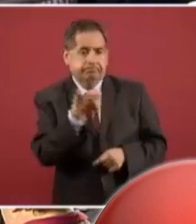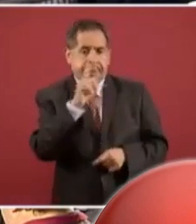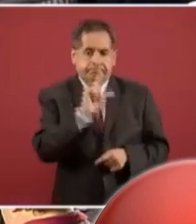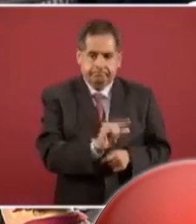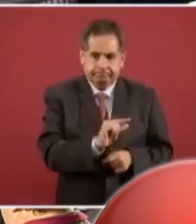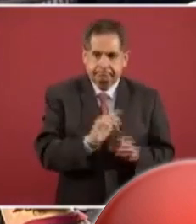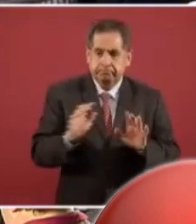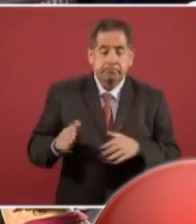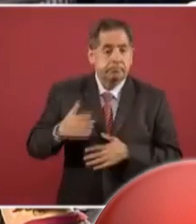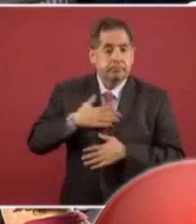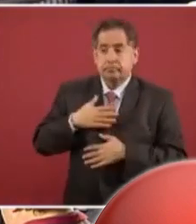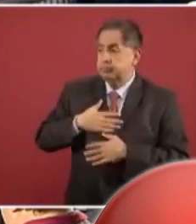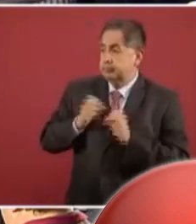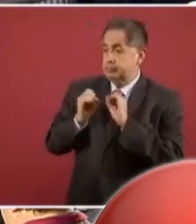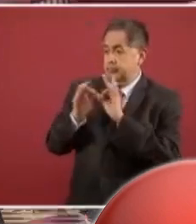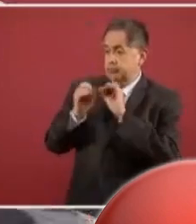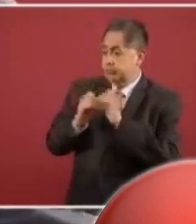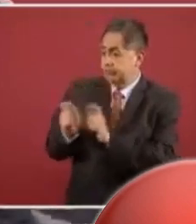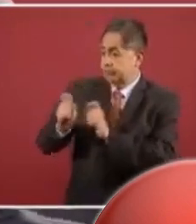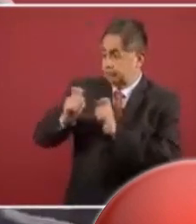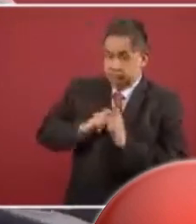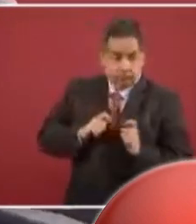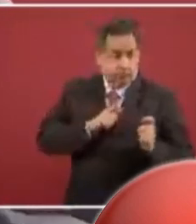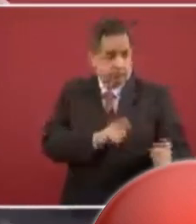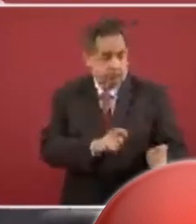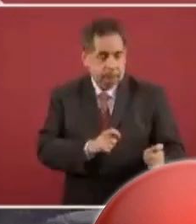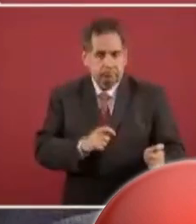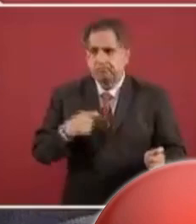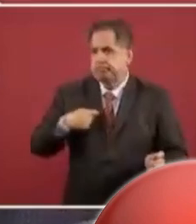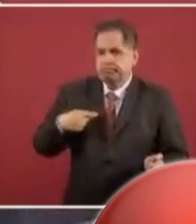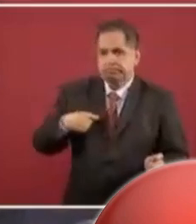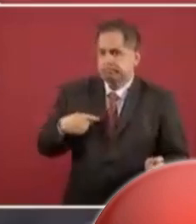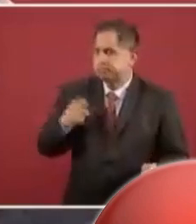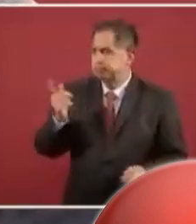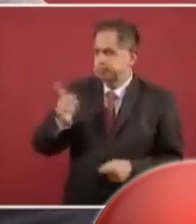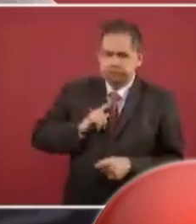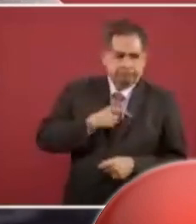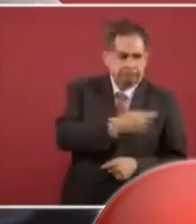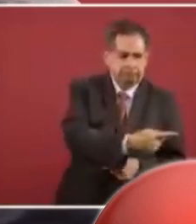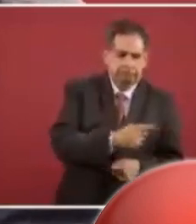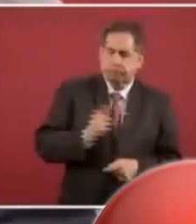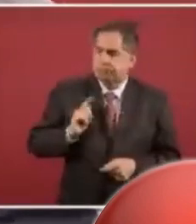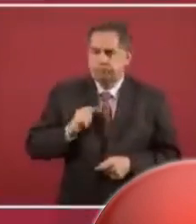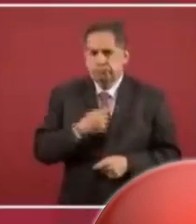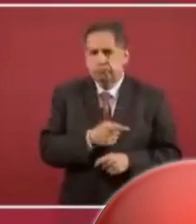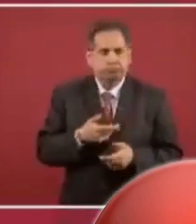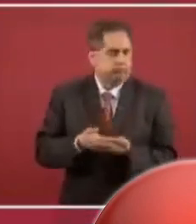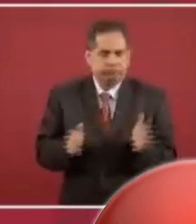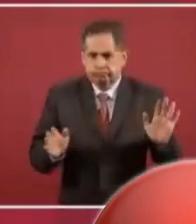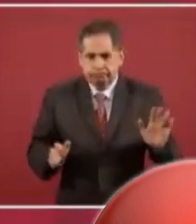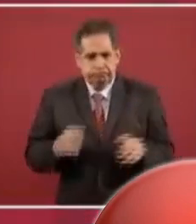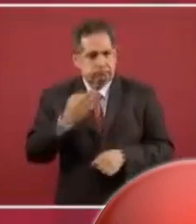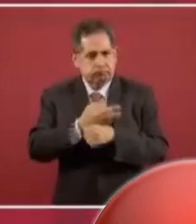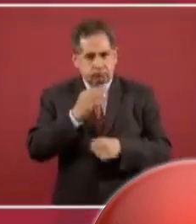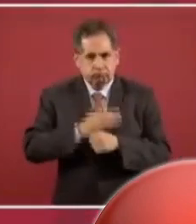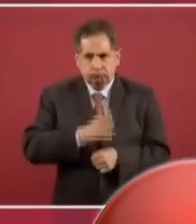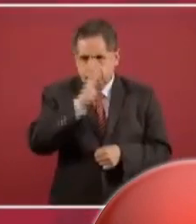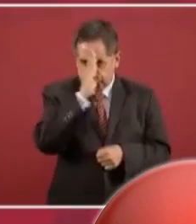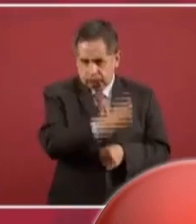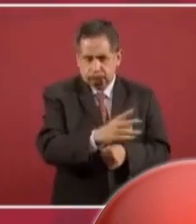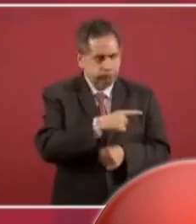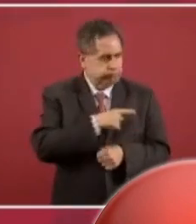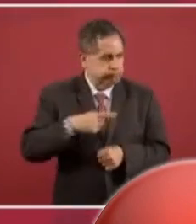agencias, al final de cuentas, terminaban siendo una suerte de intermediarios. Hoy la relación es y tiene que